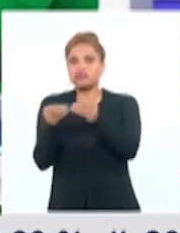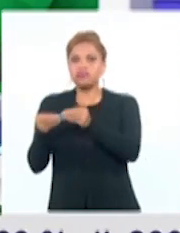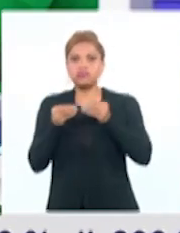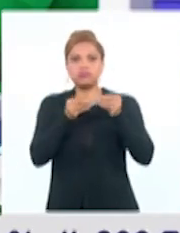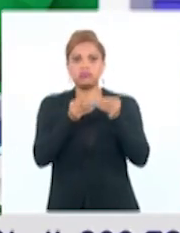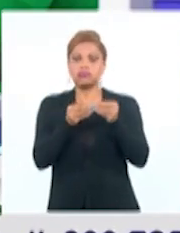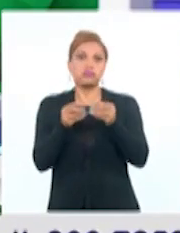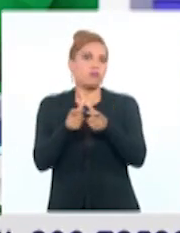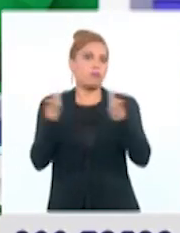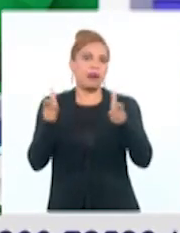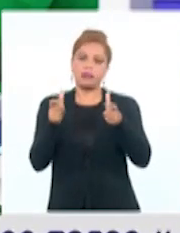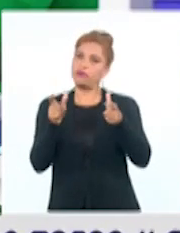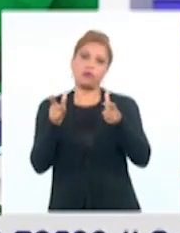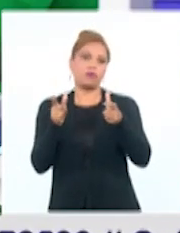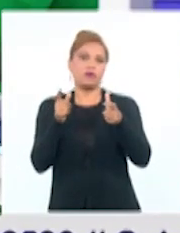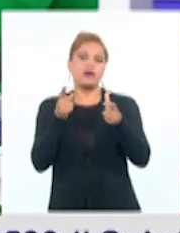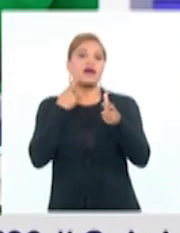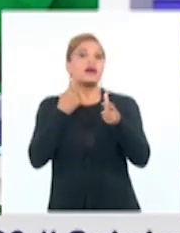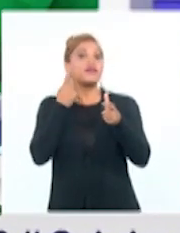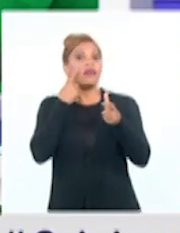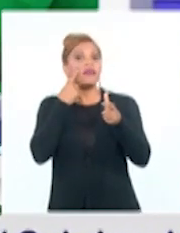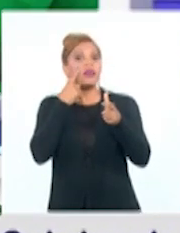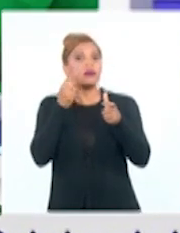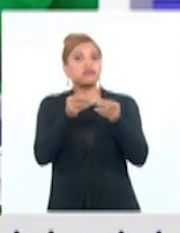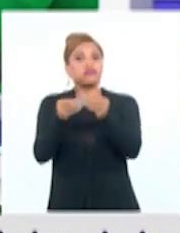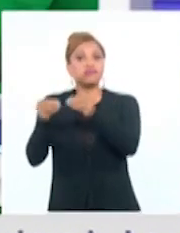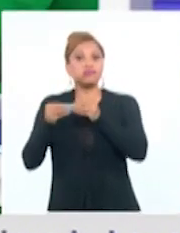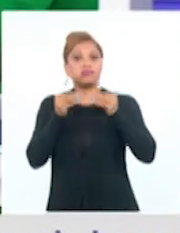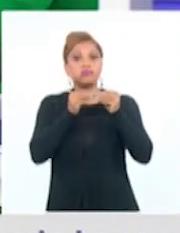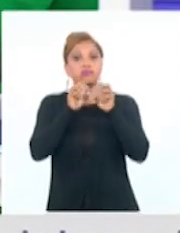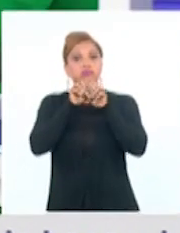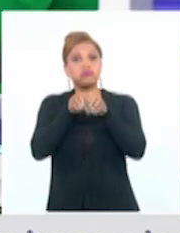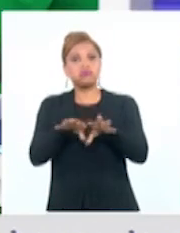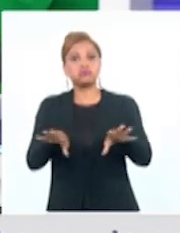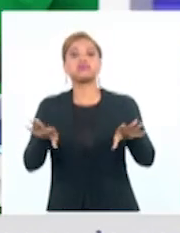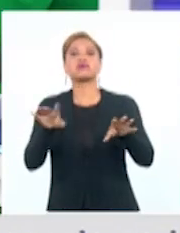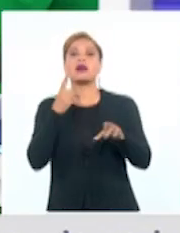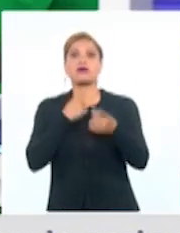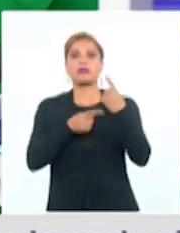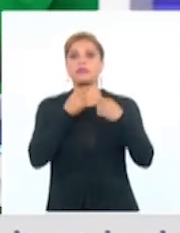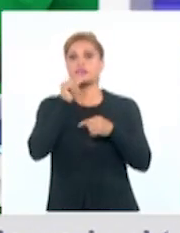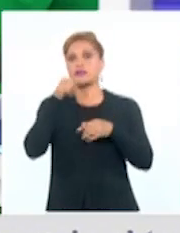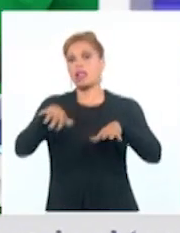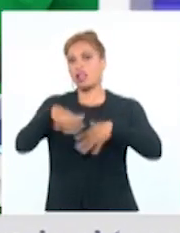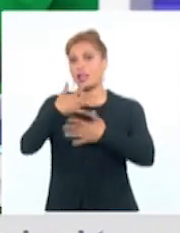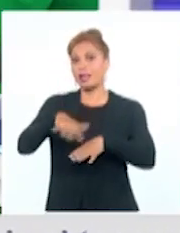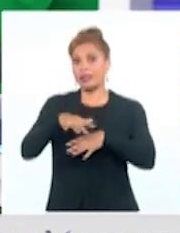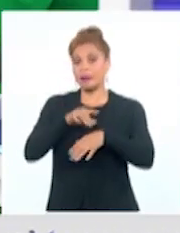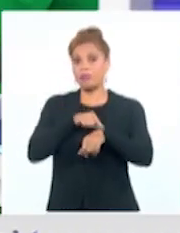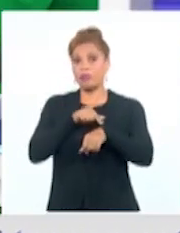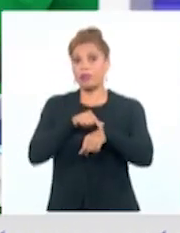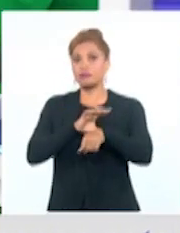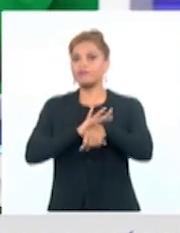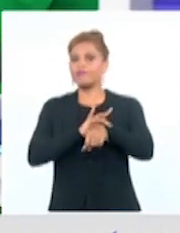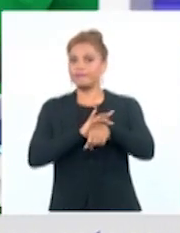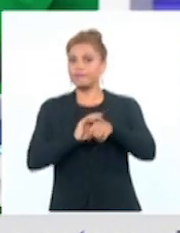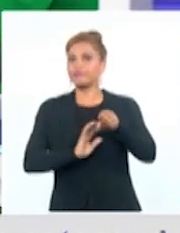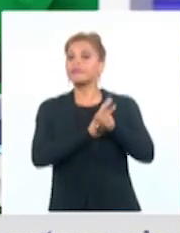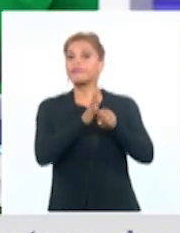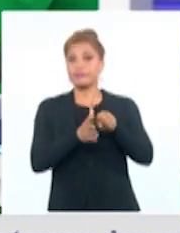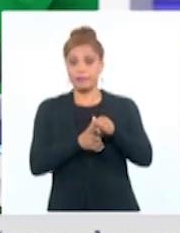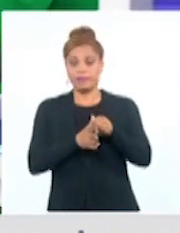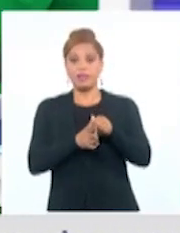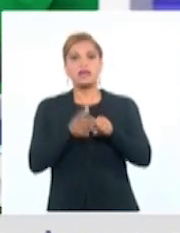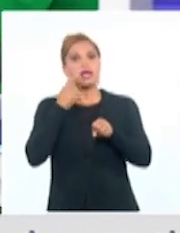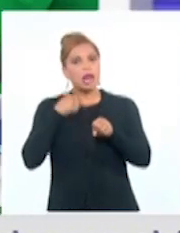que expresión del elevado número de personas con síntomas que teníamos en aquel momento y que ha